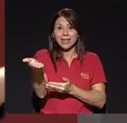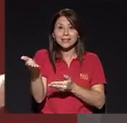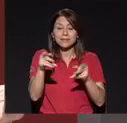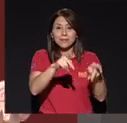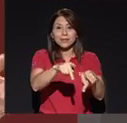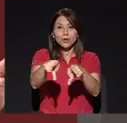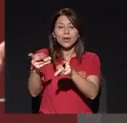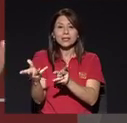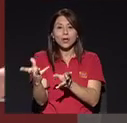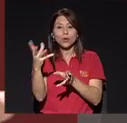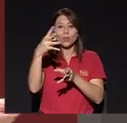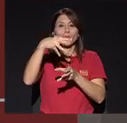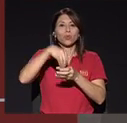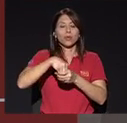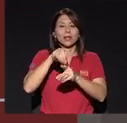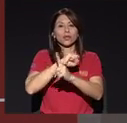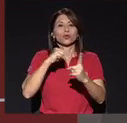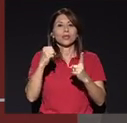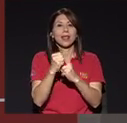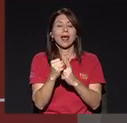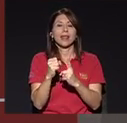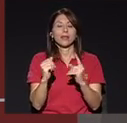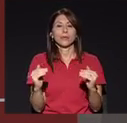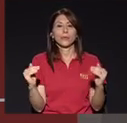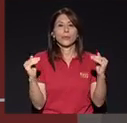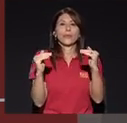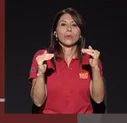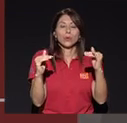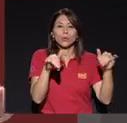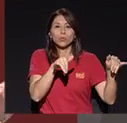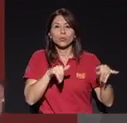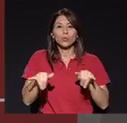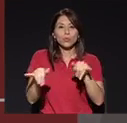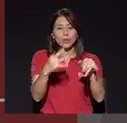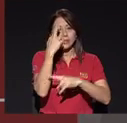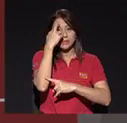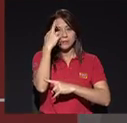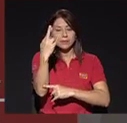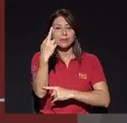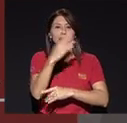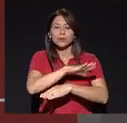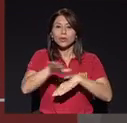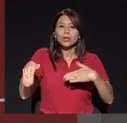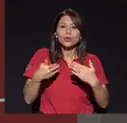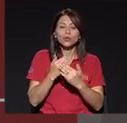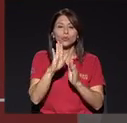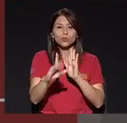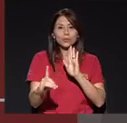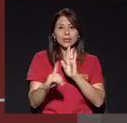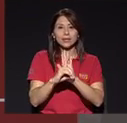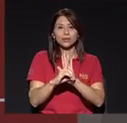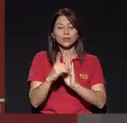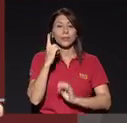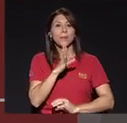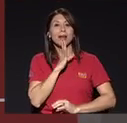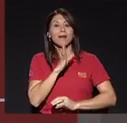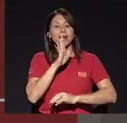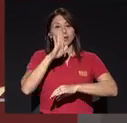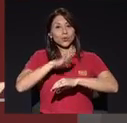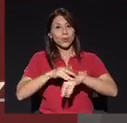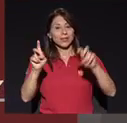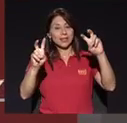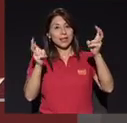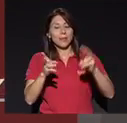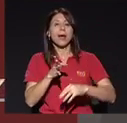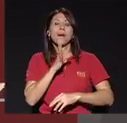que sean incluidas en la sociedad de una manera equitativa y en total y absoluto respeto pues de todos sus derechos. Para hablar sobre este